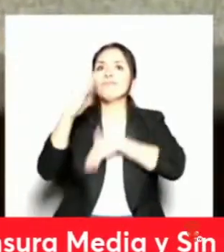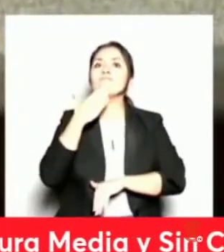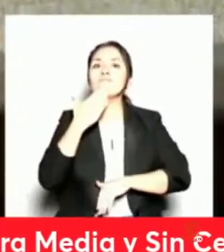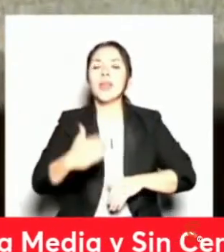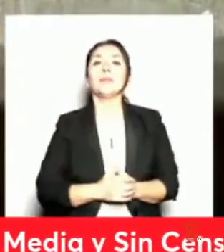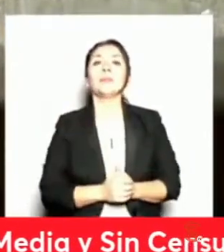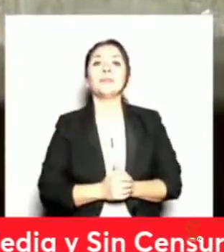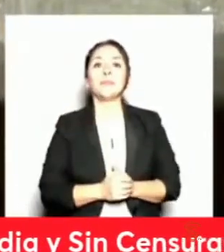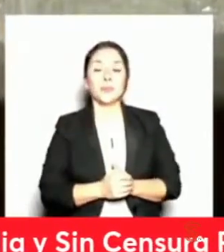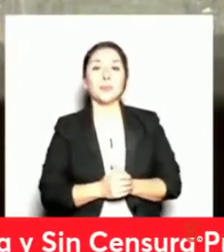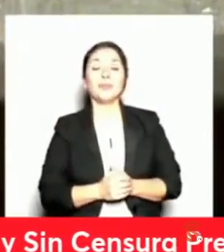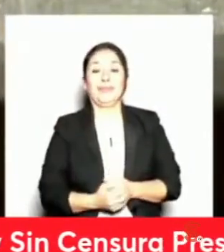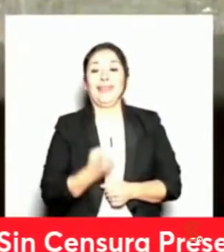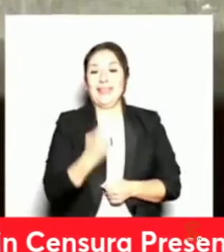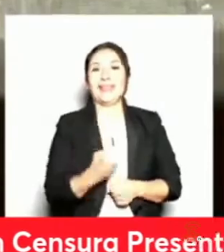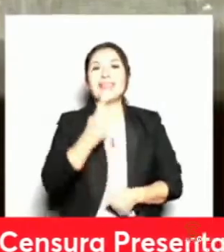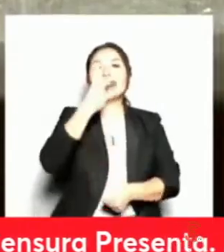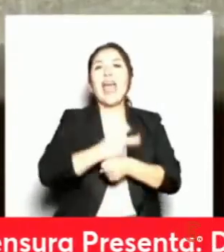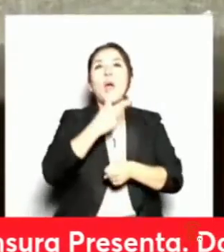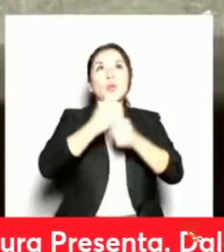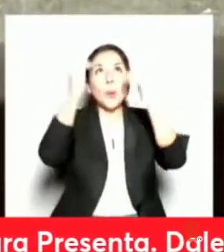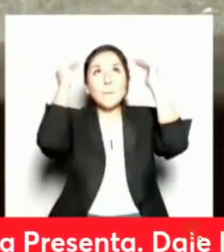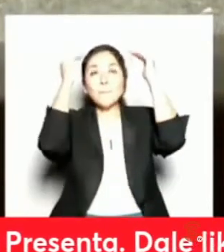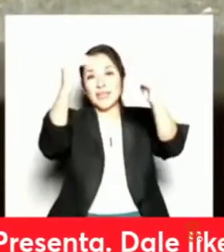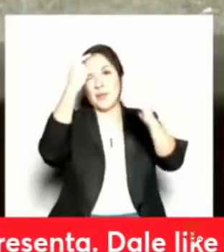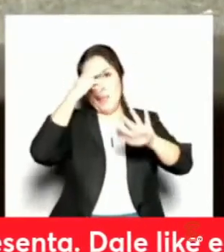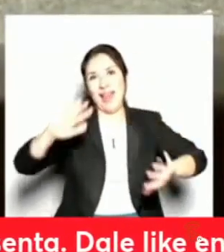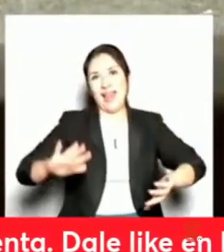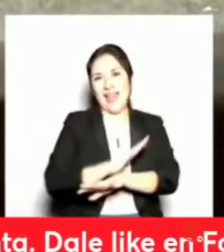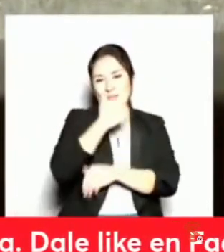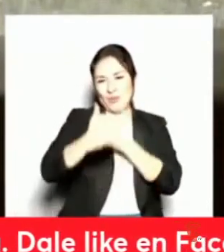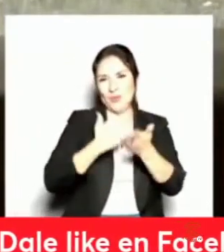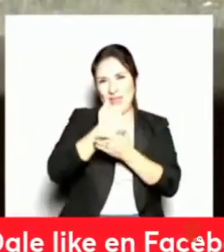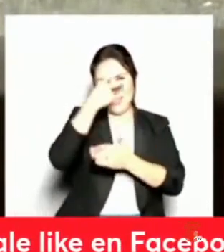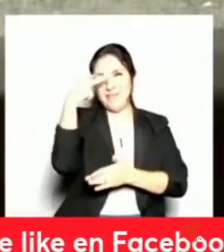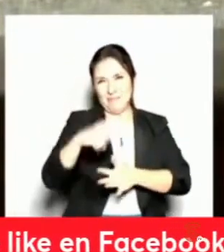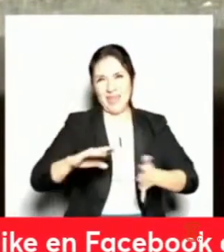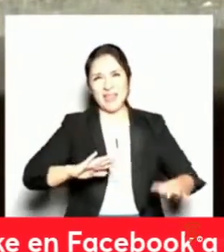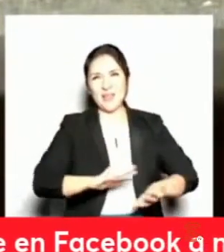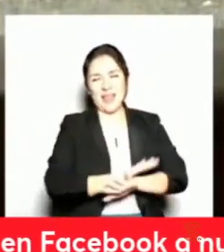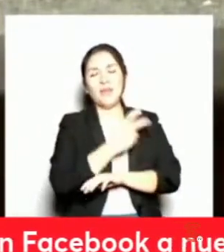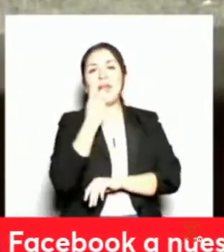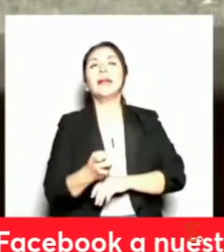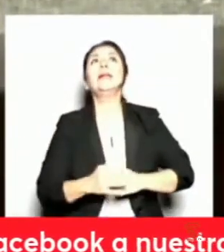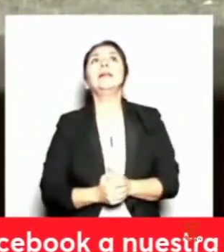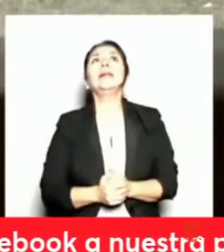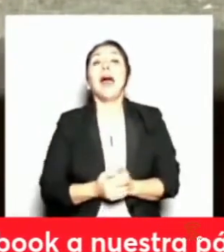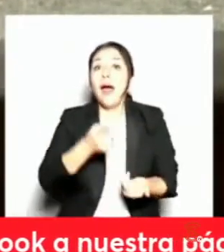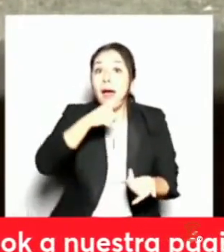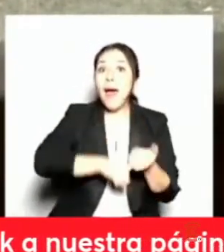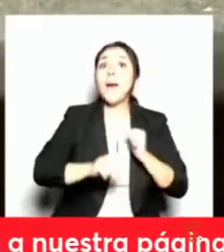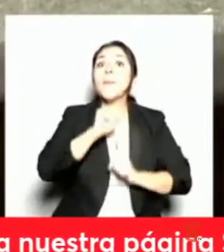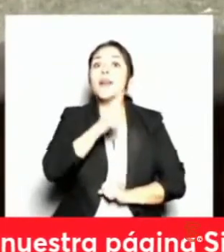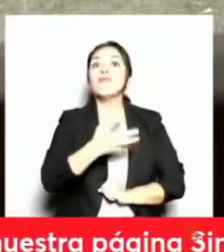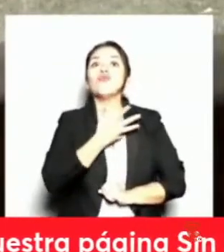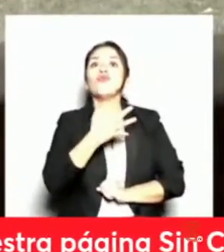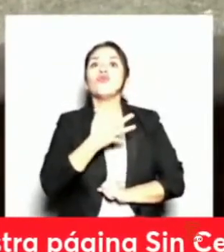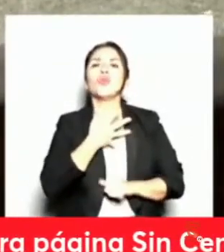El segundo piso de la transformación en la Ciudad de México, además, tiene